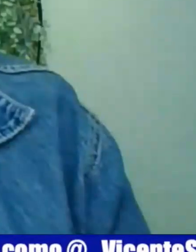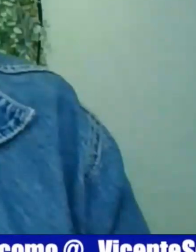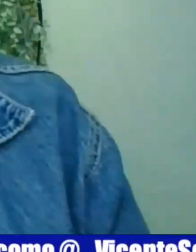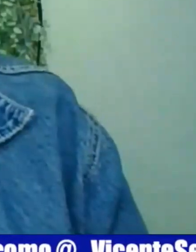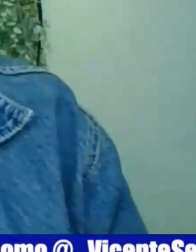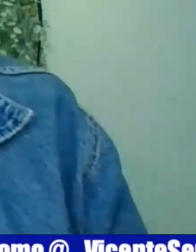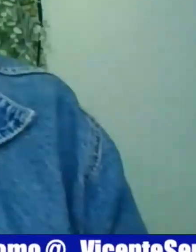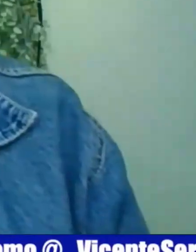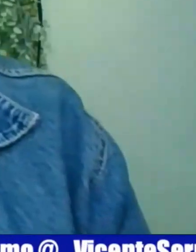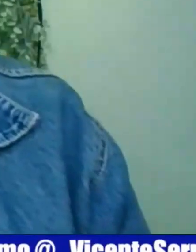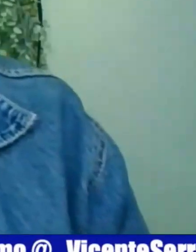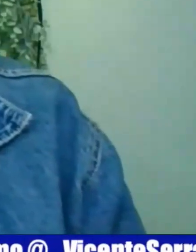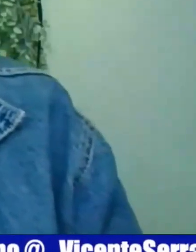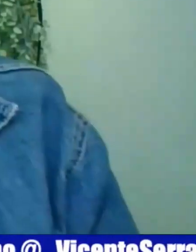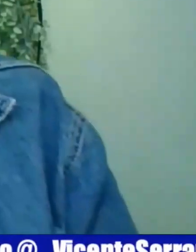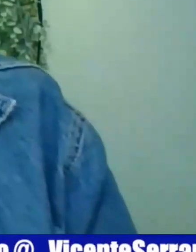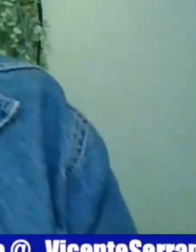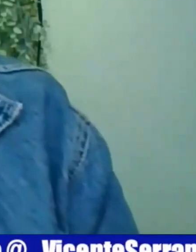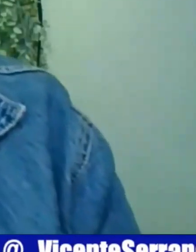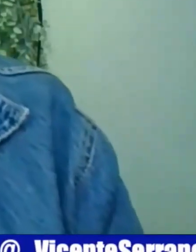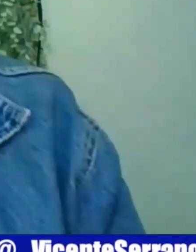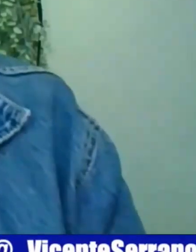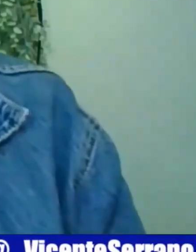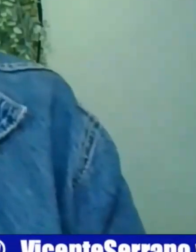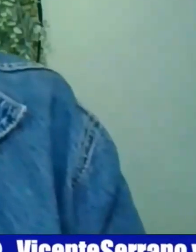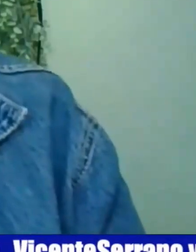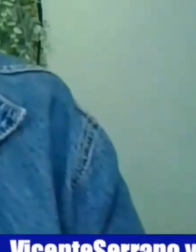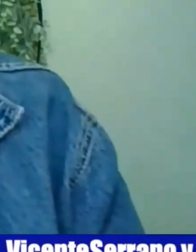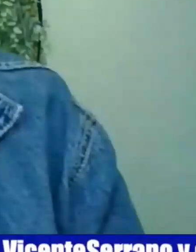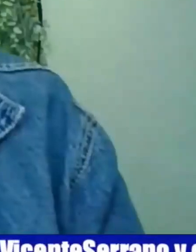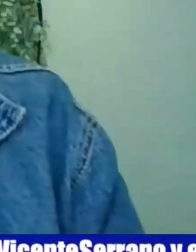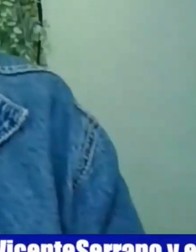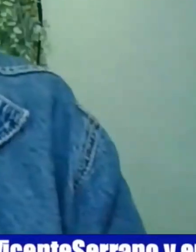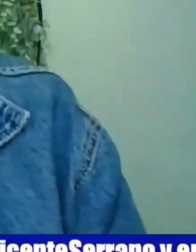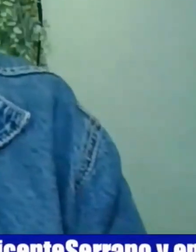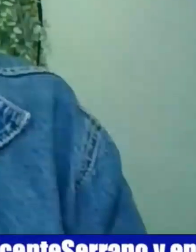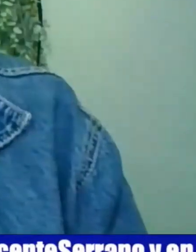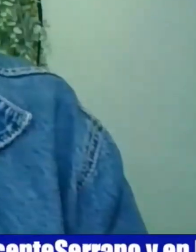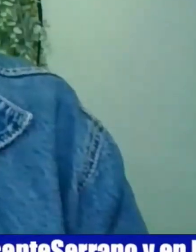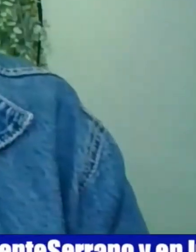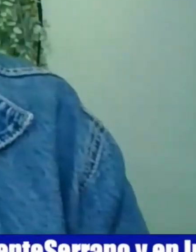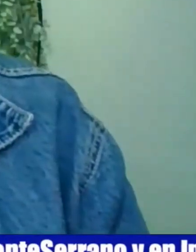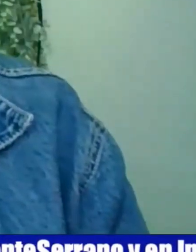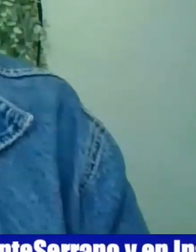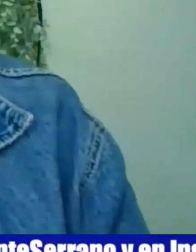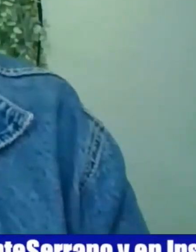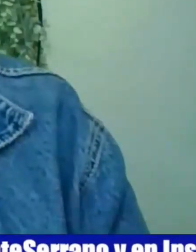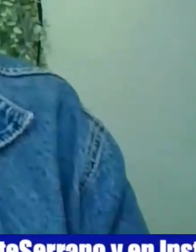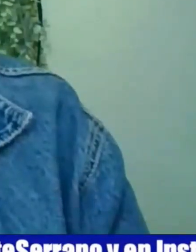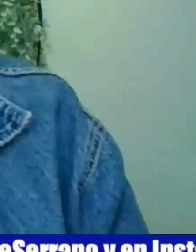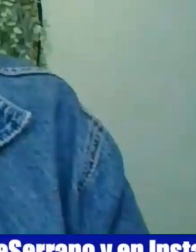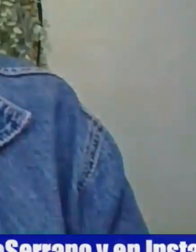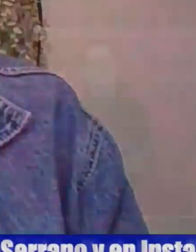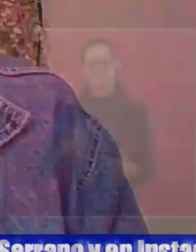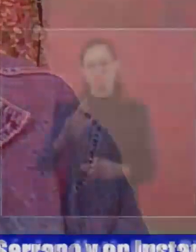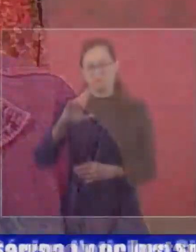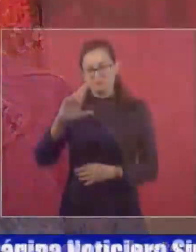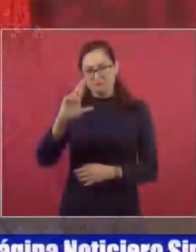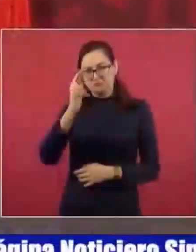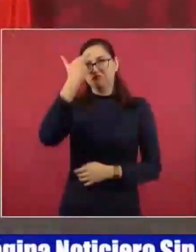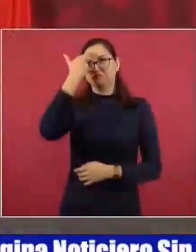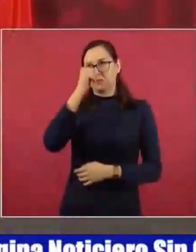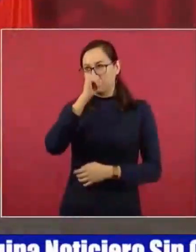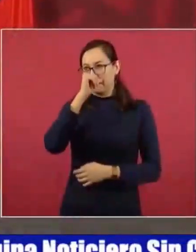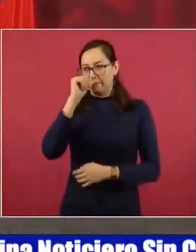es un asunto con el que el presidente López Obrador, en primer lugar, está demostrando, tiene elementos para demostrar que la estrategia de